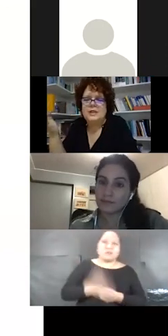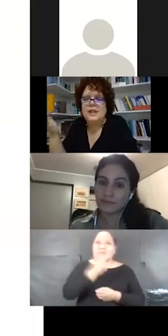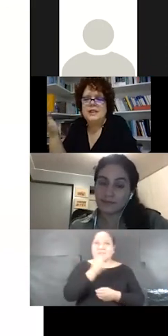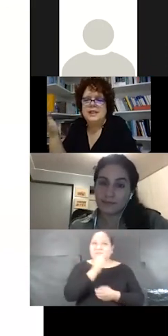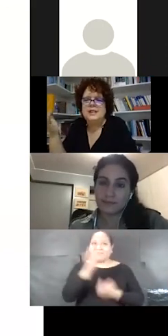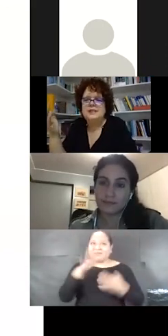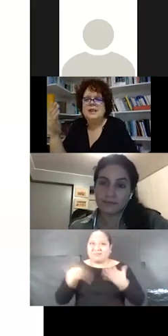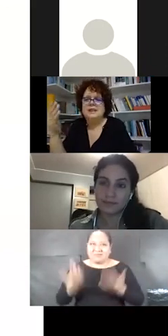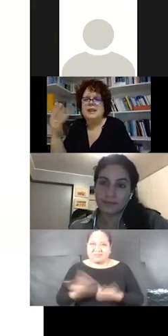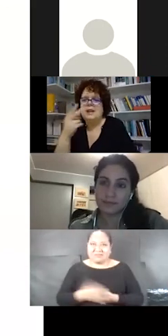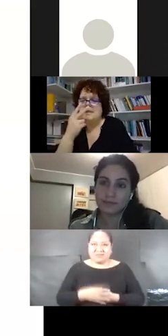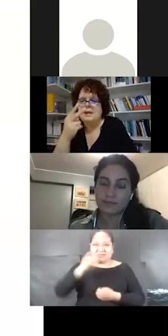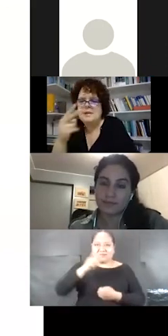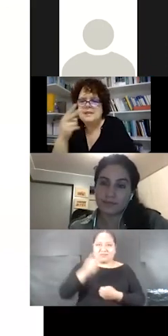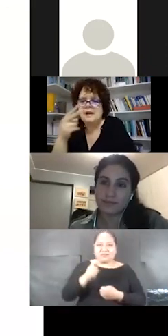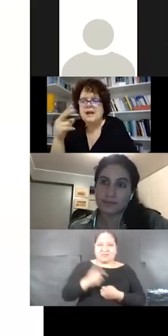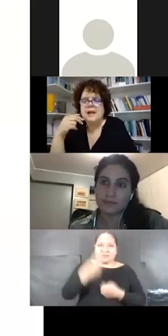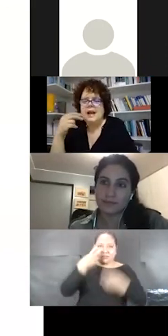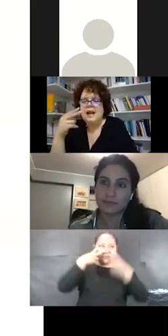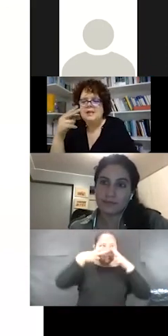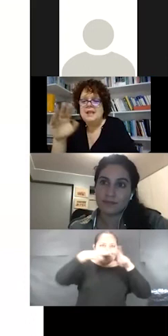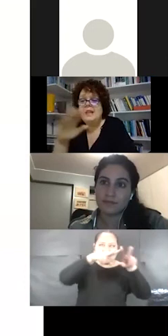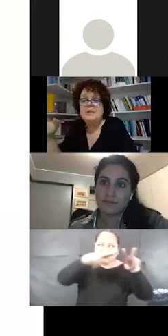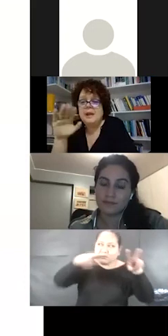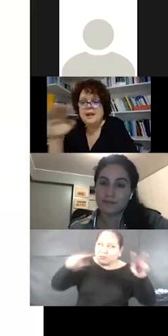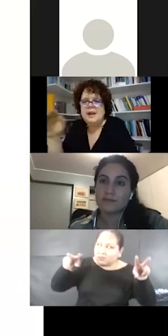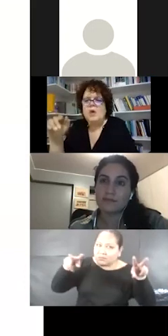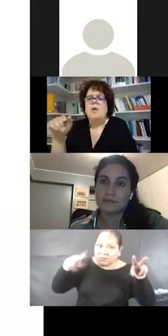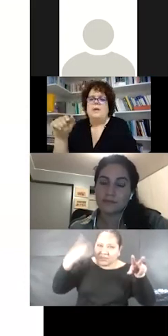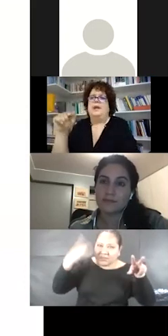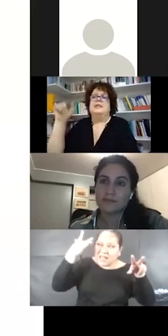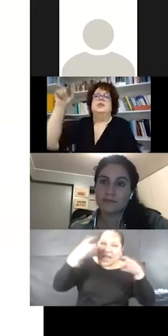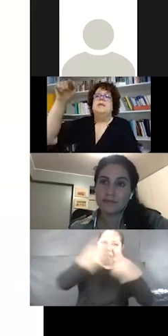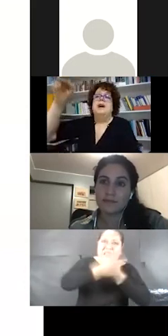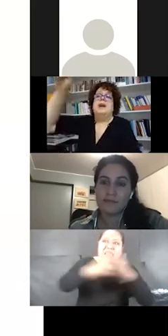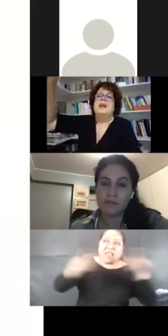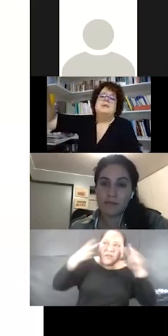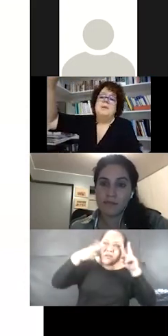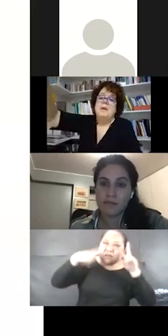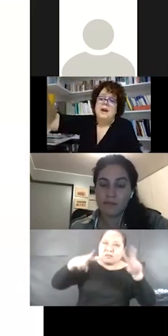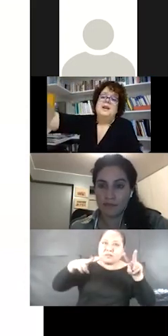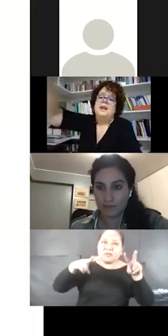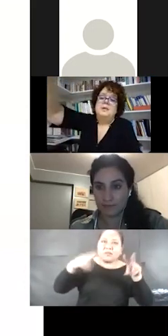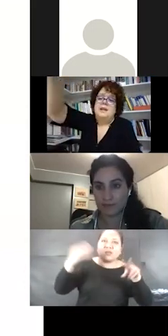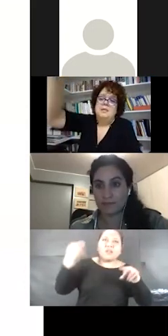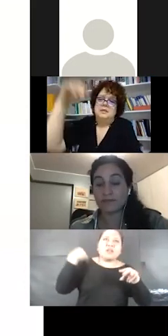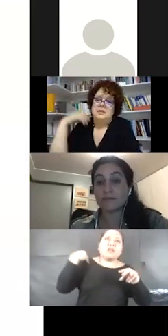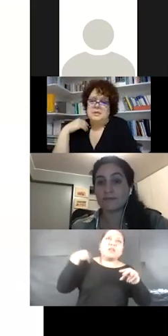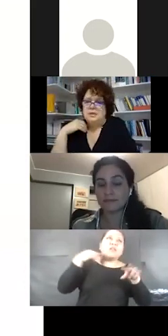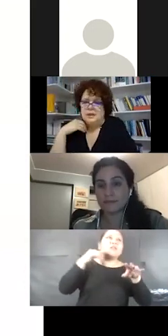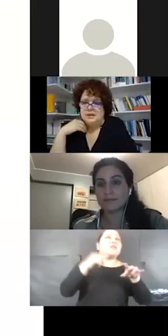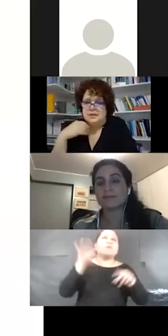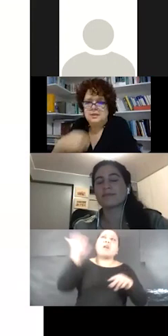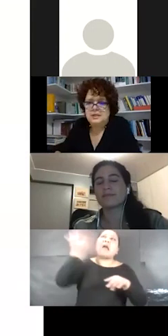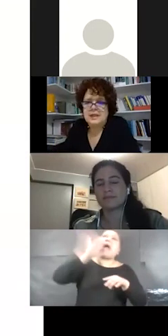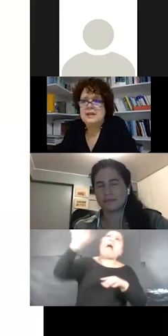lo que tienes que tener es tener la vista libre, como para que si no te vean, que alguien te vea y le pase la voz a la